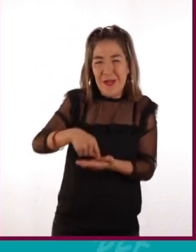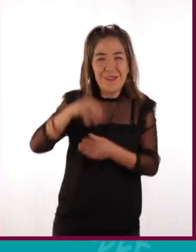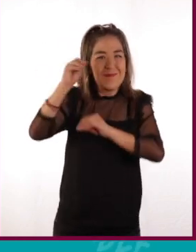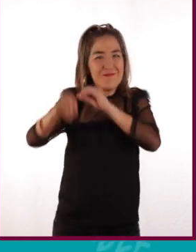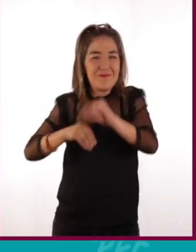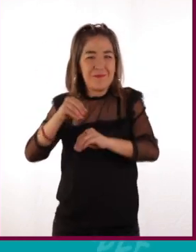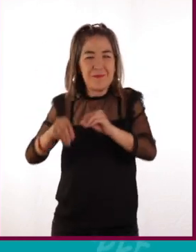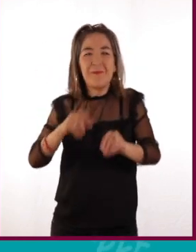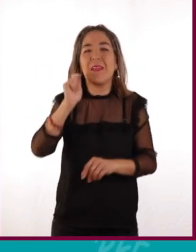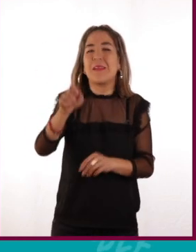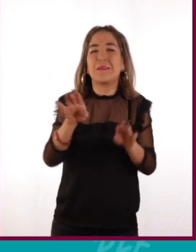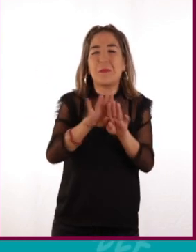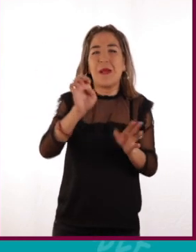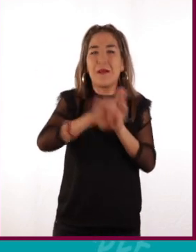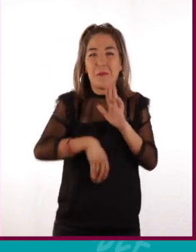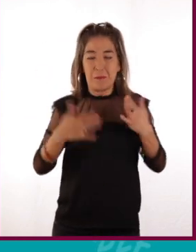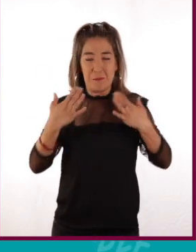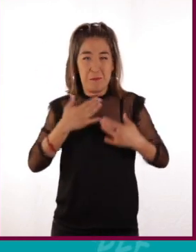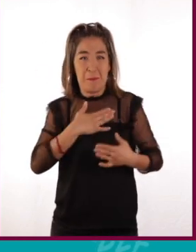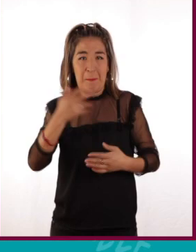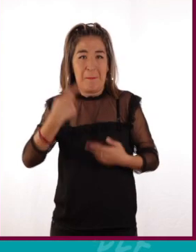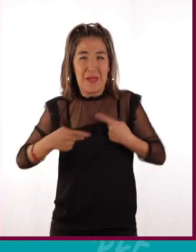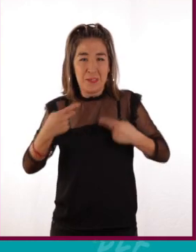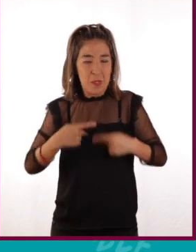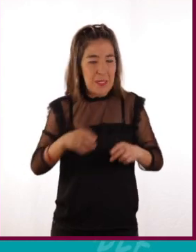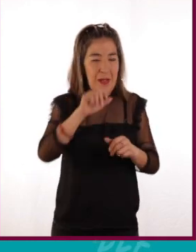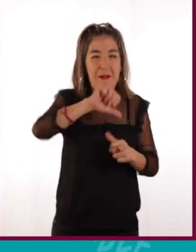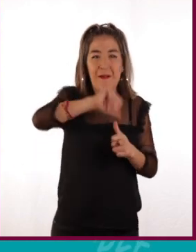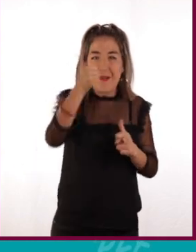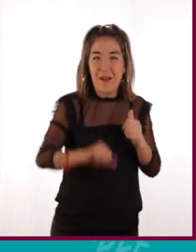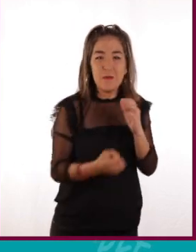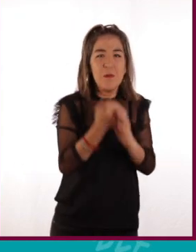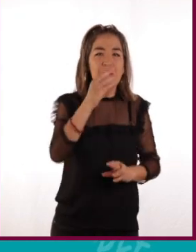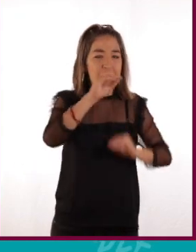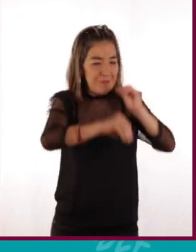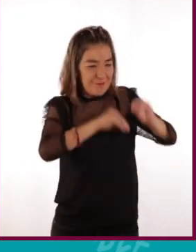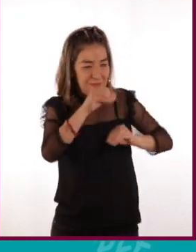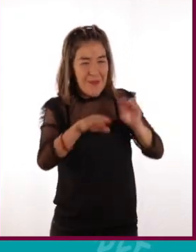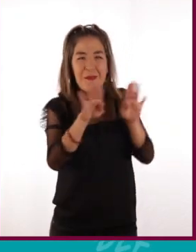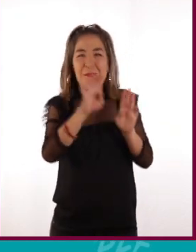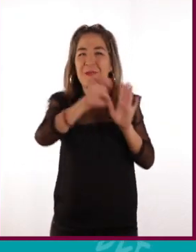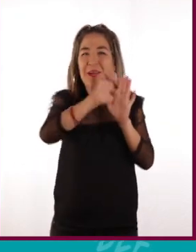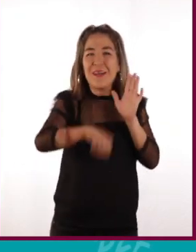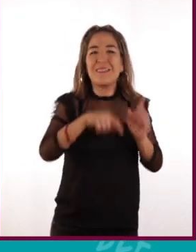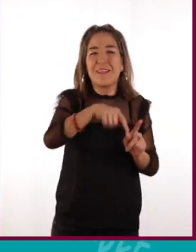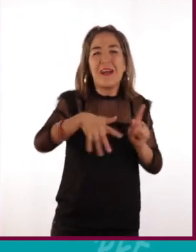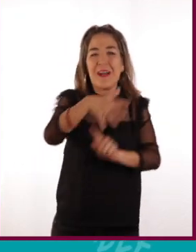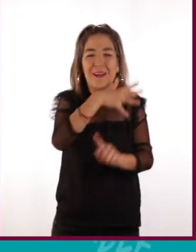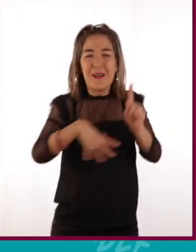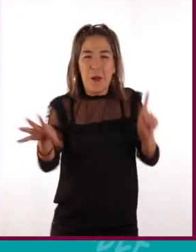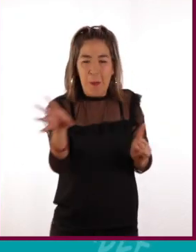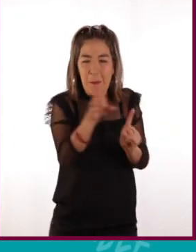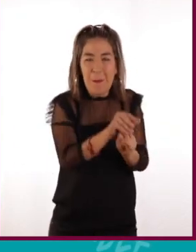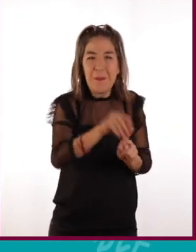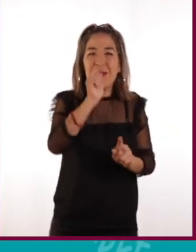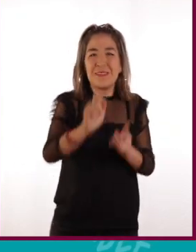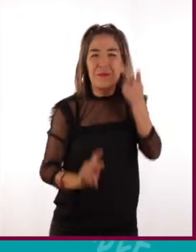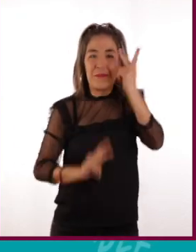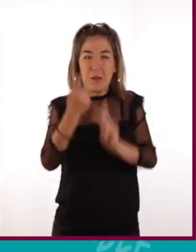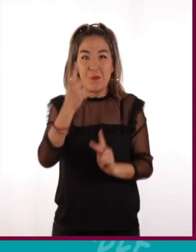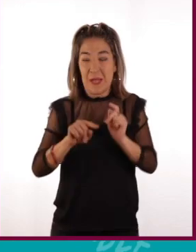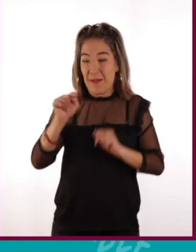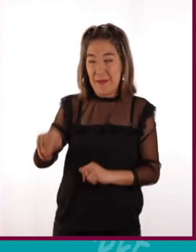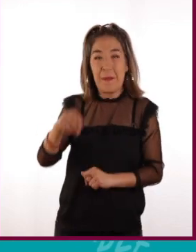bello, armonioso. Es decir, que mientras un artista del Art Nouveau esperaría que su obra emulara a la